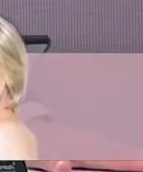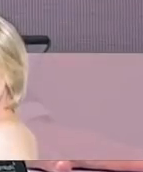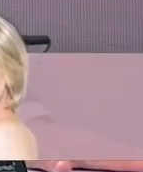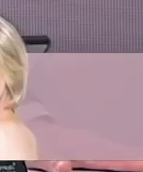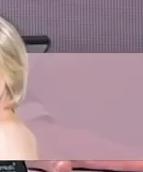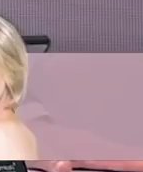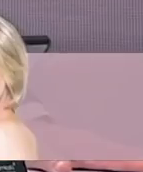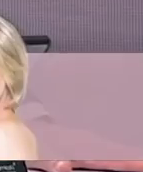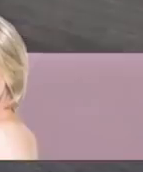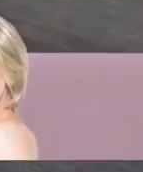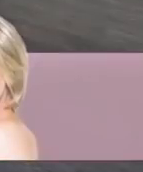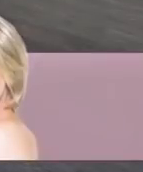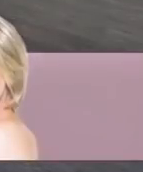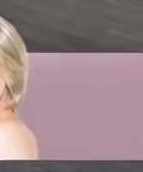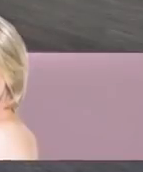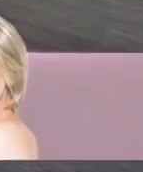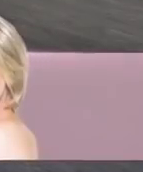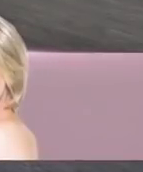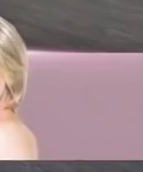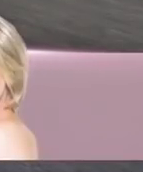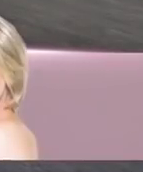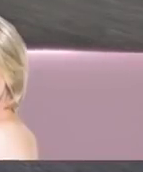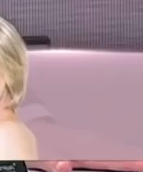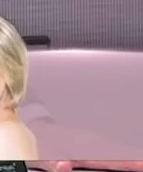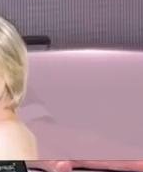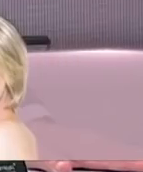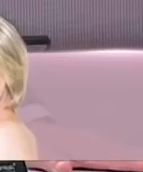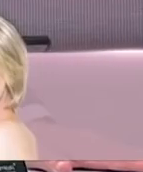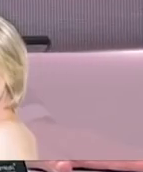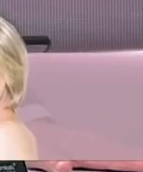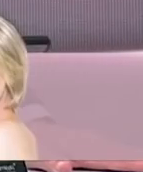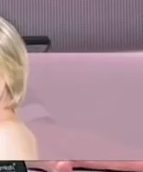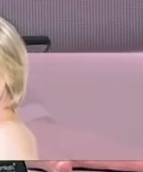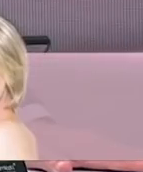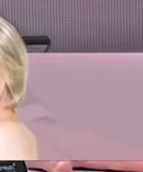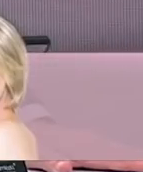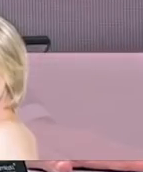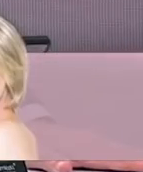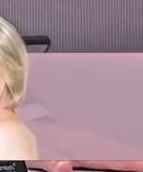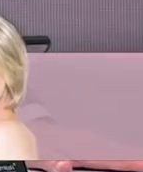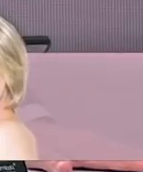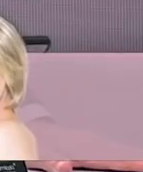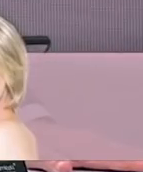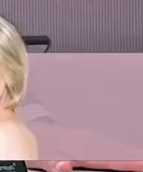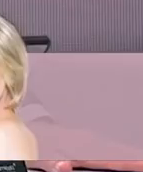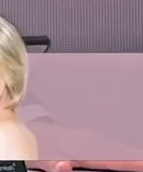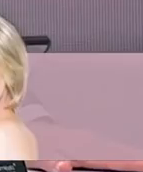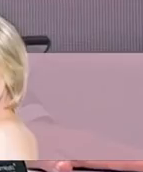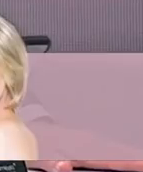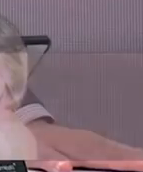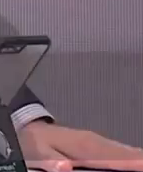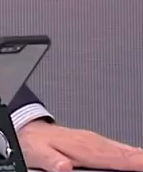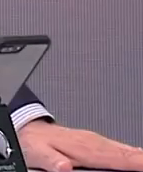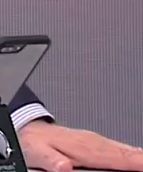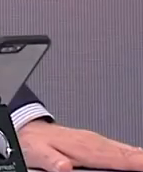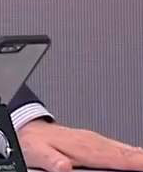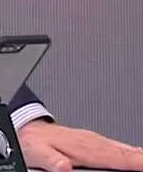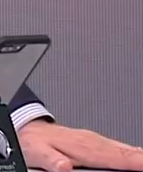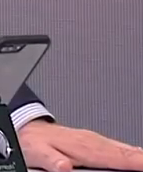bien. Ojo, el cáncer de mama se lleva anualmente a muchas mujeres del